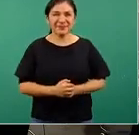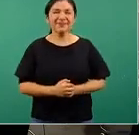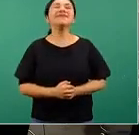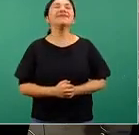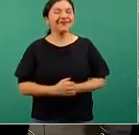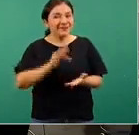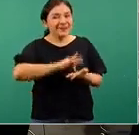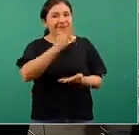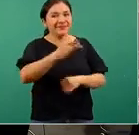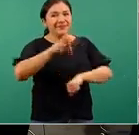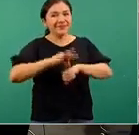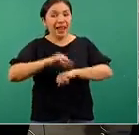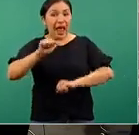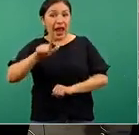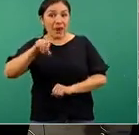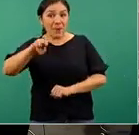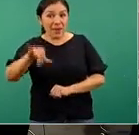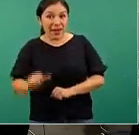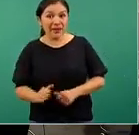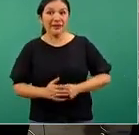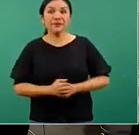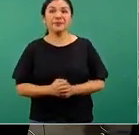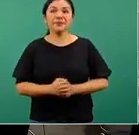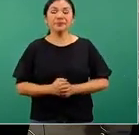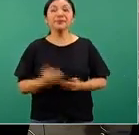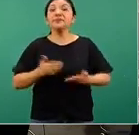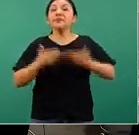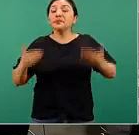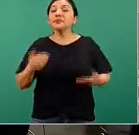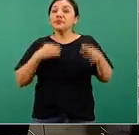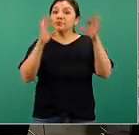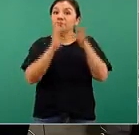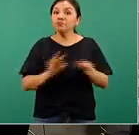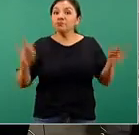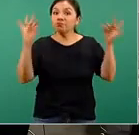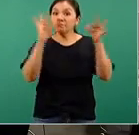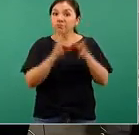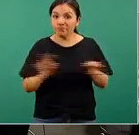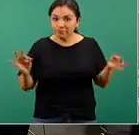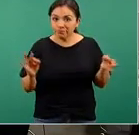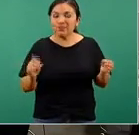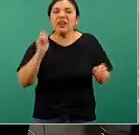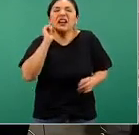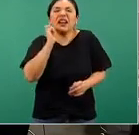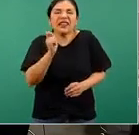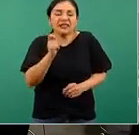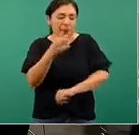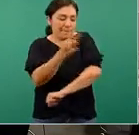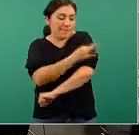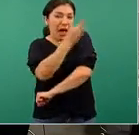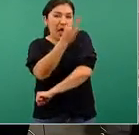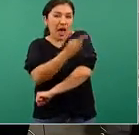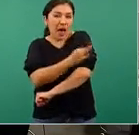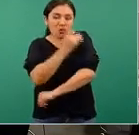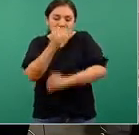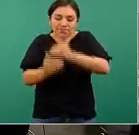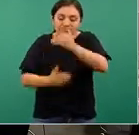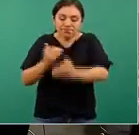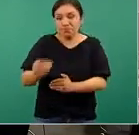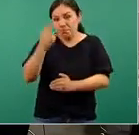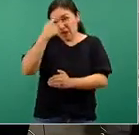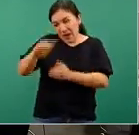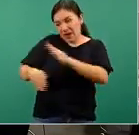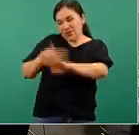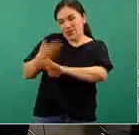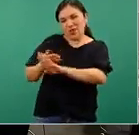Muchas gracias, doctor Alomía. Vamos a comentar ahora el progreso de la vacunación contra el virus